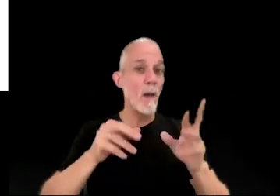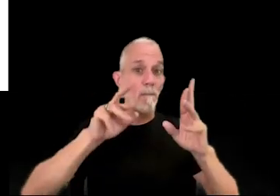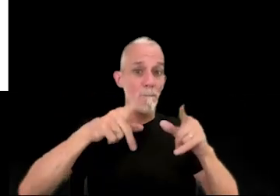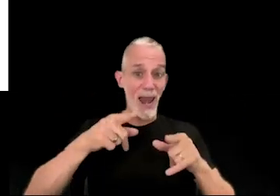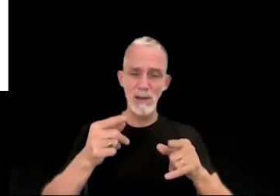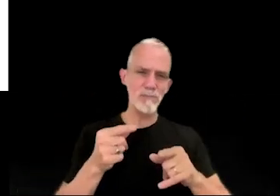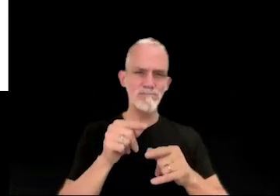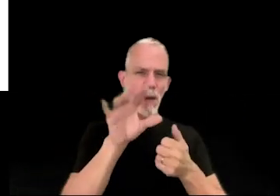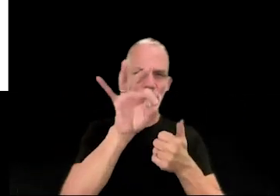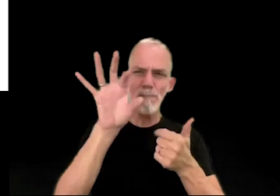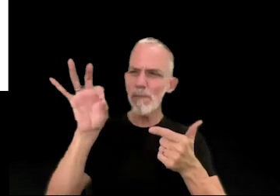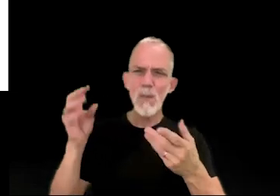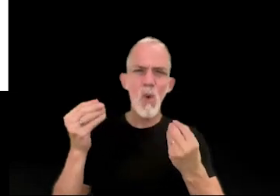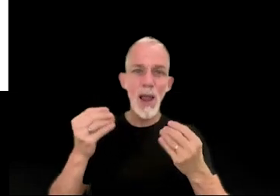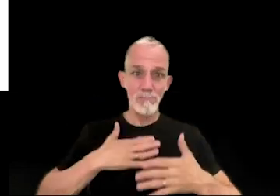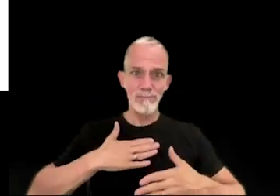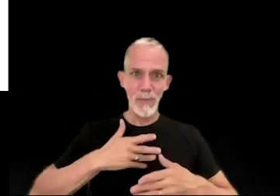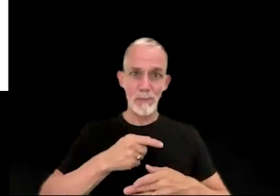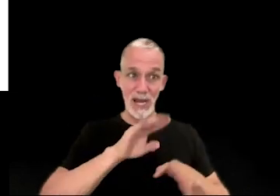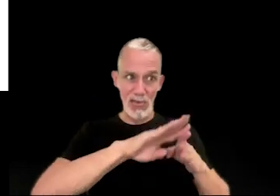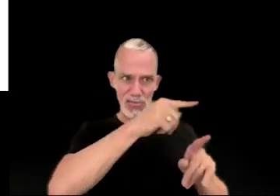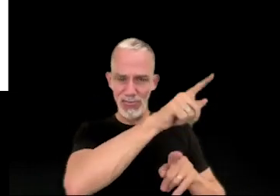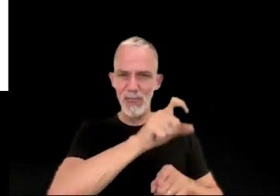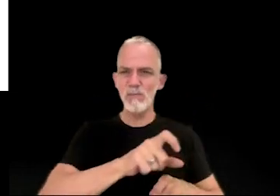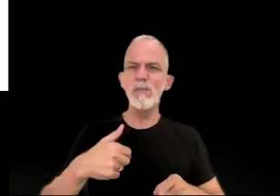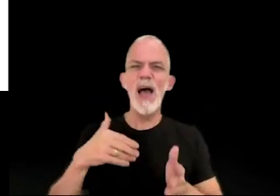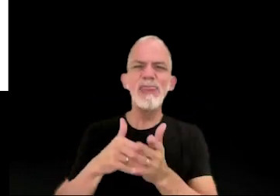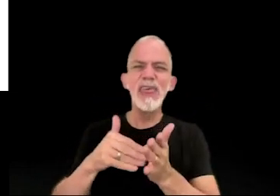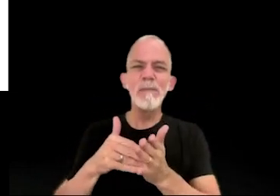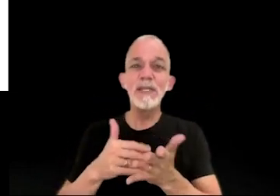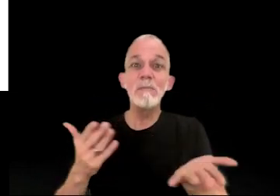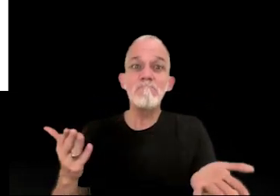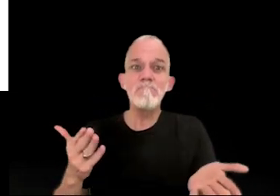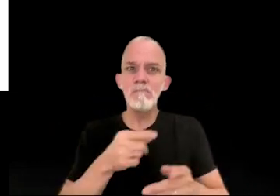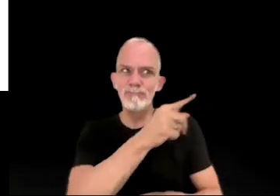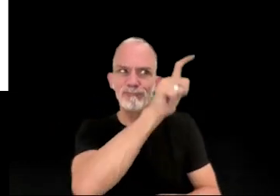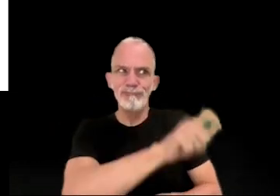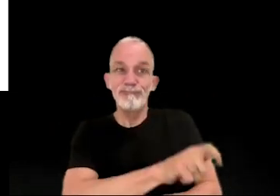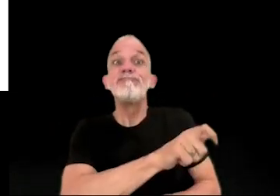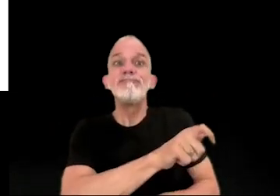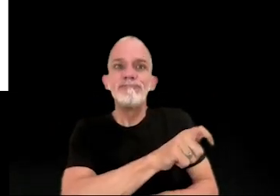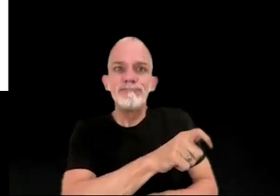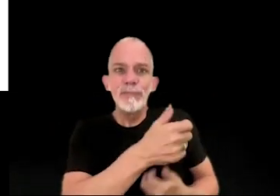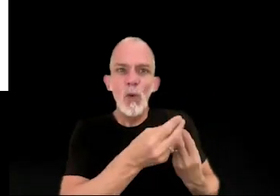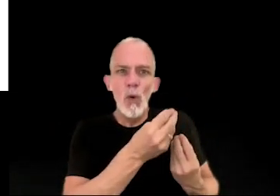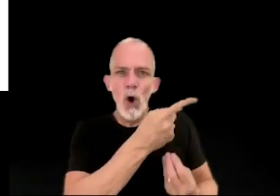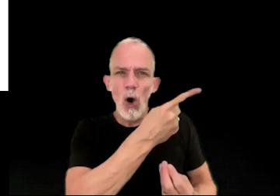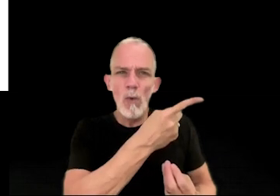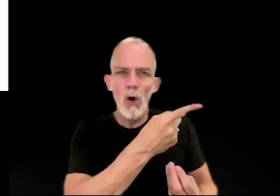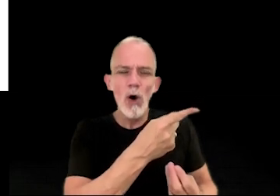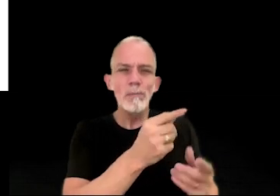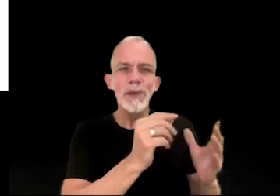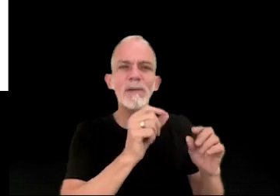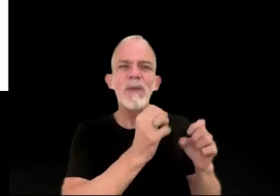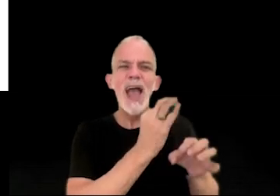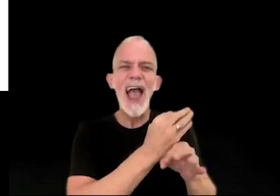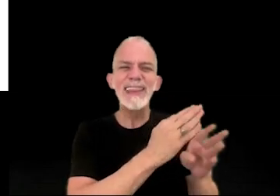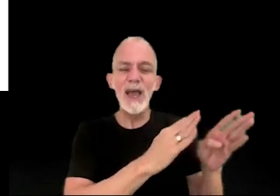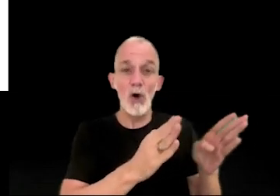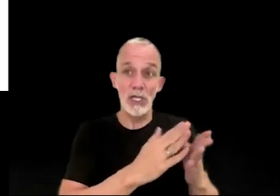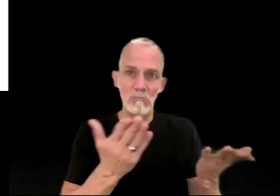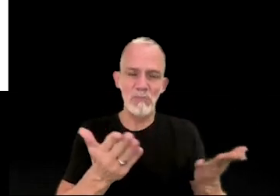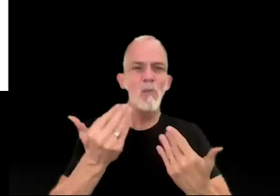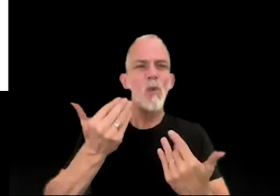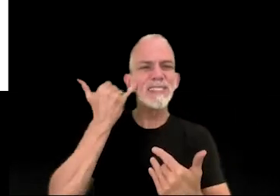el responsable solidario va a depender de la condición que revista el deudor principal. Quienes hayan recibido quizás ya